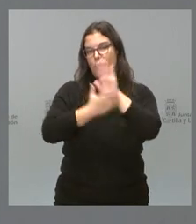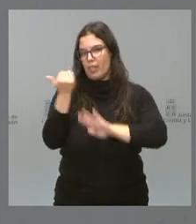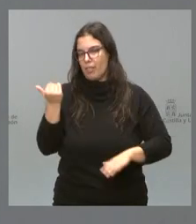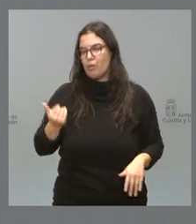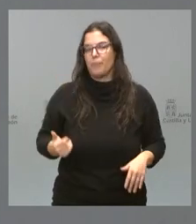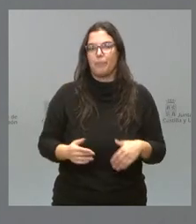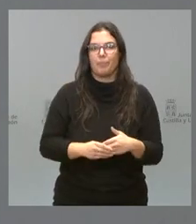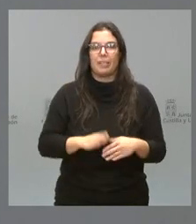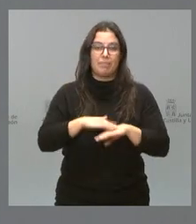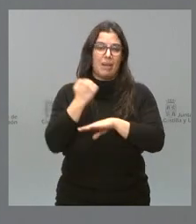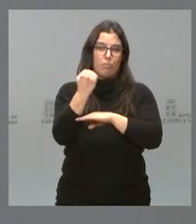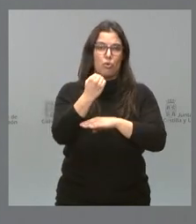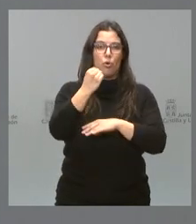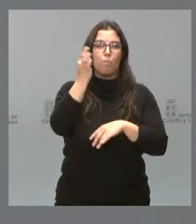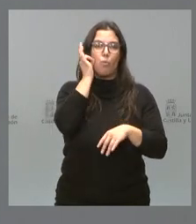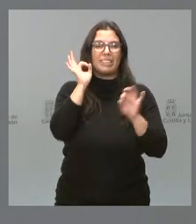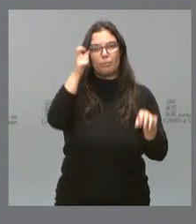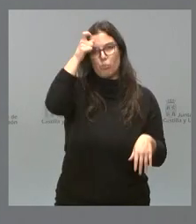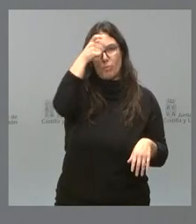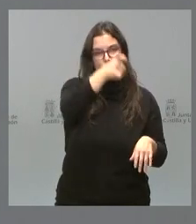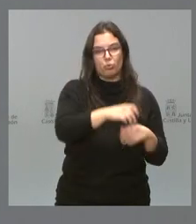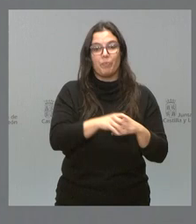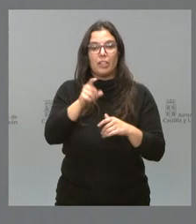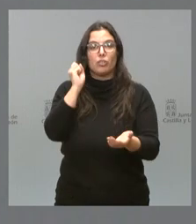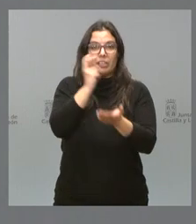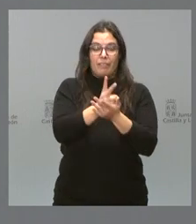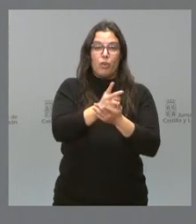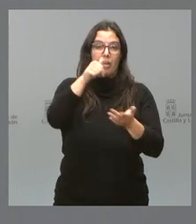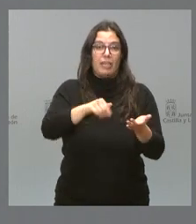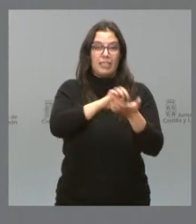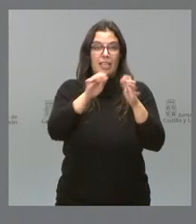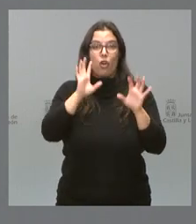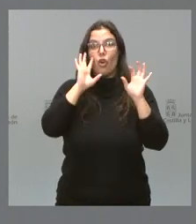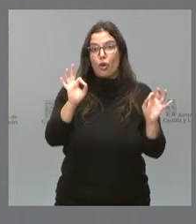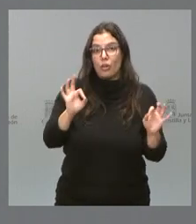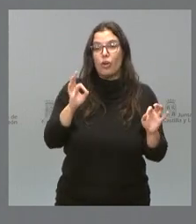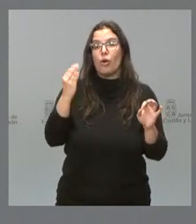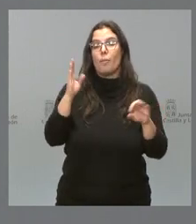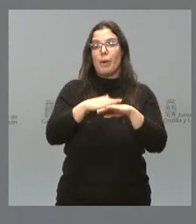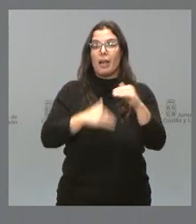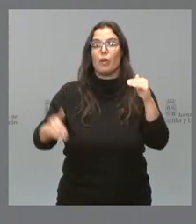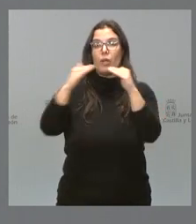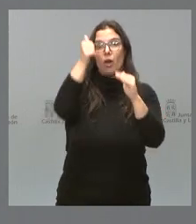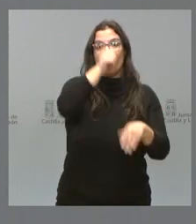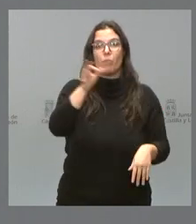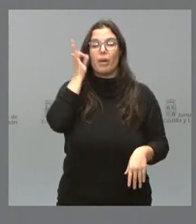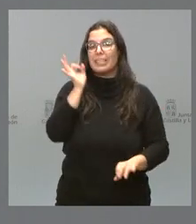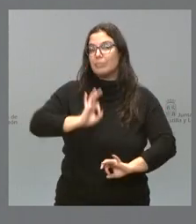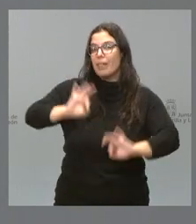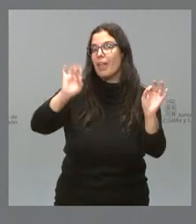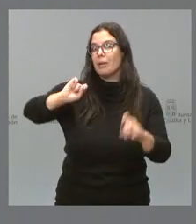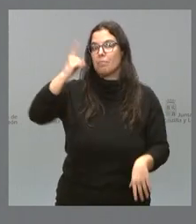federaciones de apoyo a la mujer en el ámbito rural que son los desafíos que tenemos en Castilla y león lógicamente que es la igualdad entre mujeres y hombres y muy especialmente